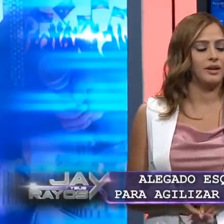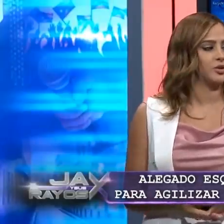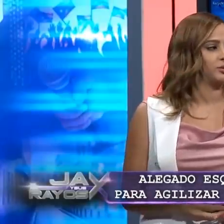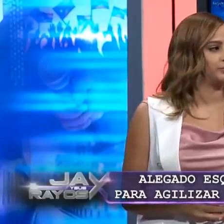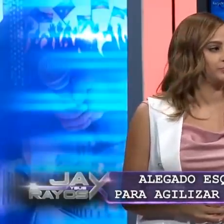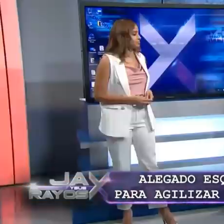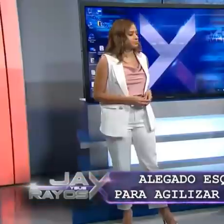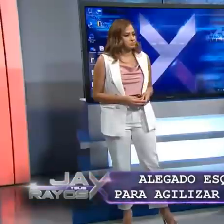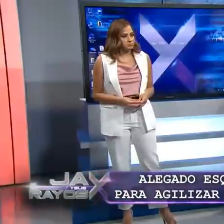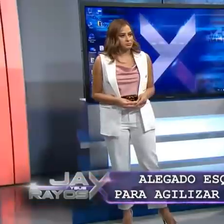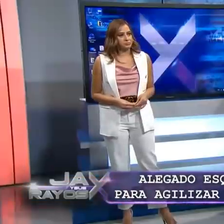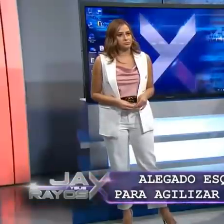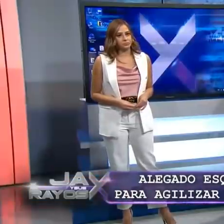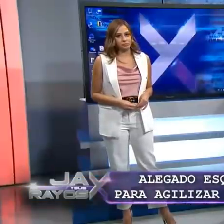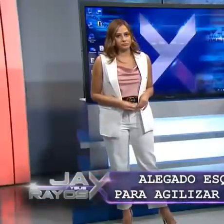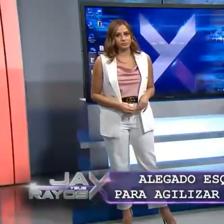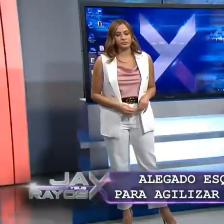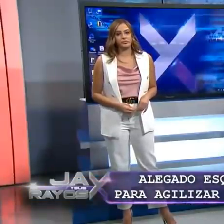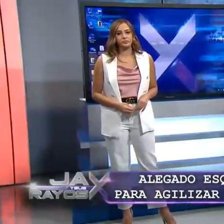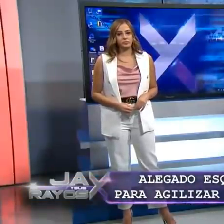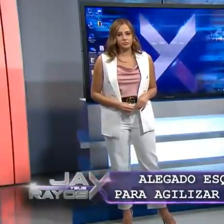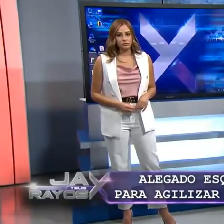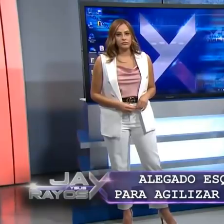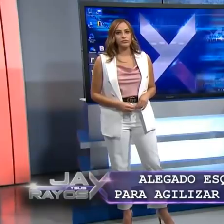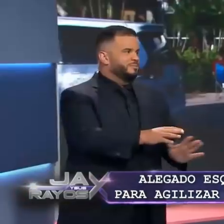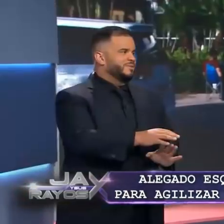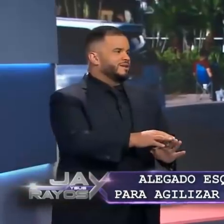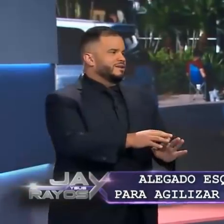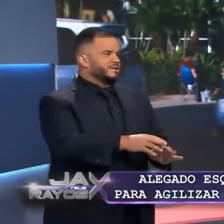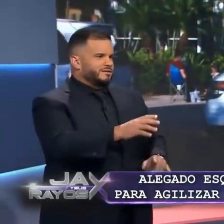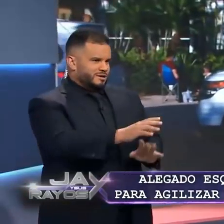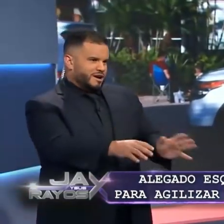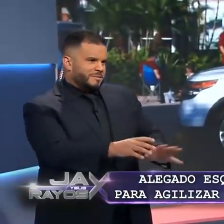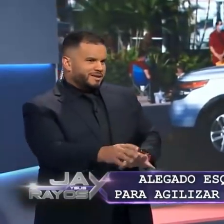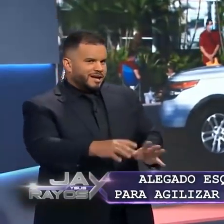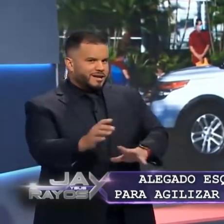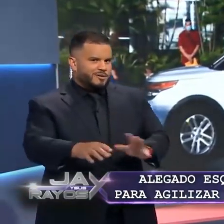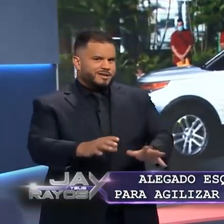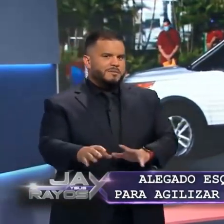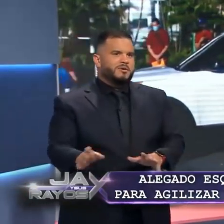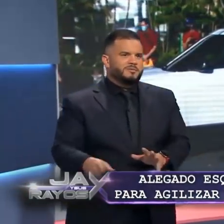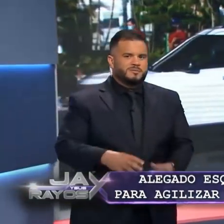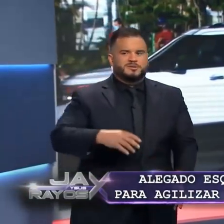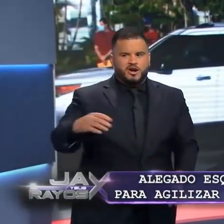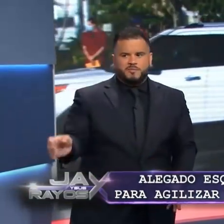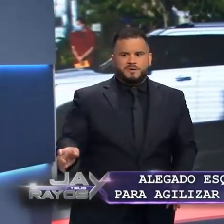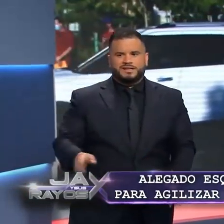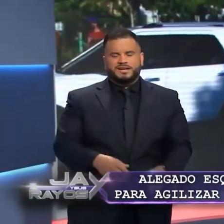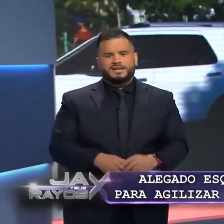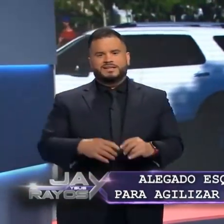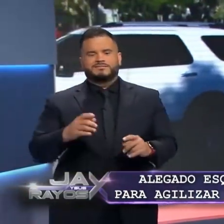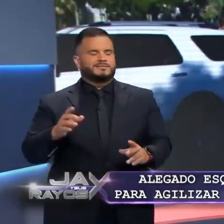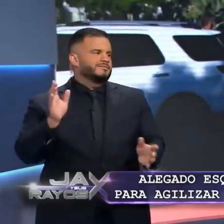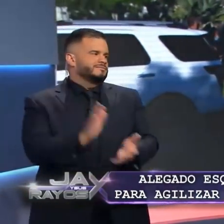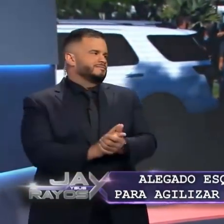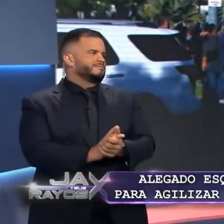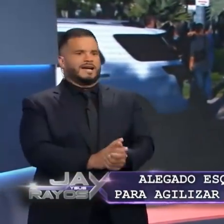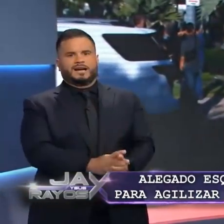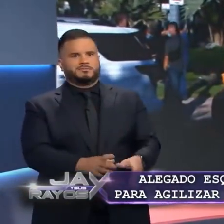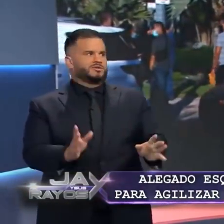teníamos una investigación. Bueno, de nuevo, la persona dice una cosa, llame para atrás y cuadramos, llamamos para atrás